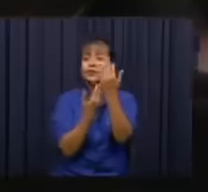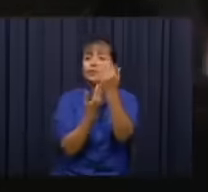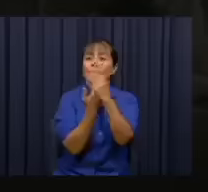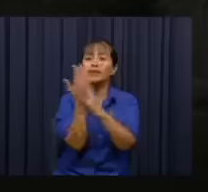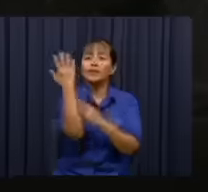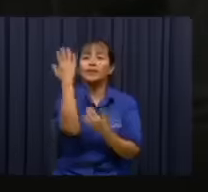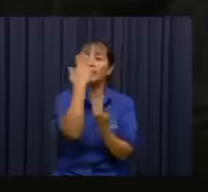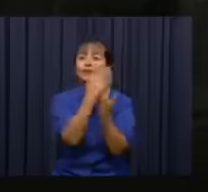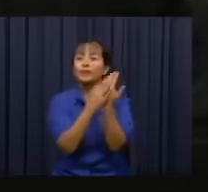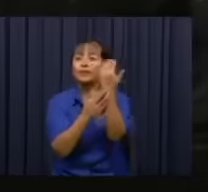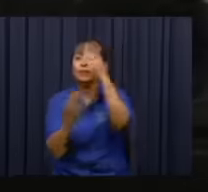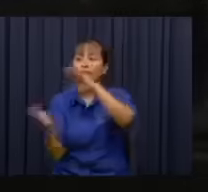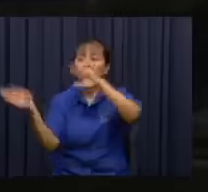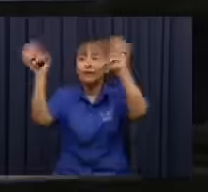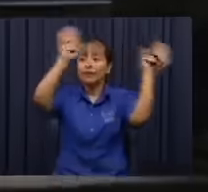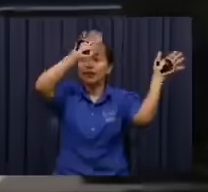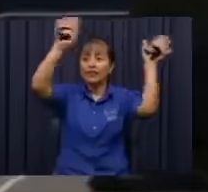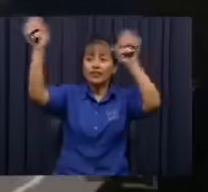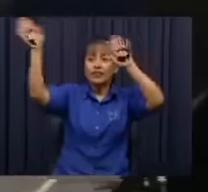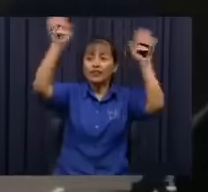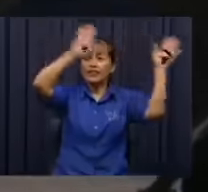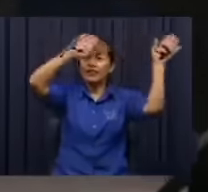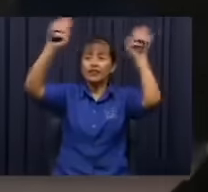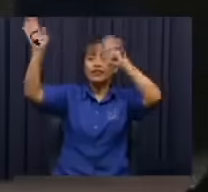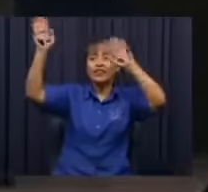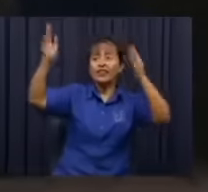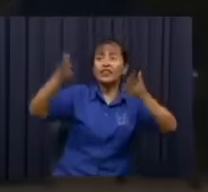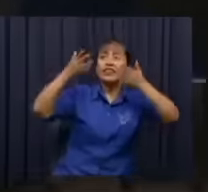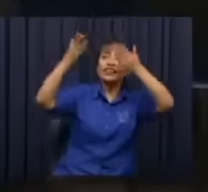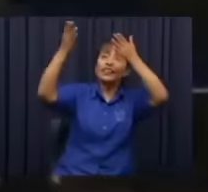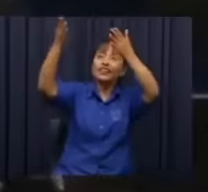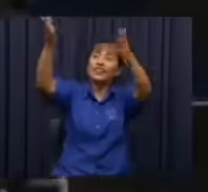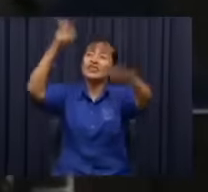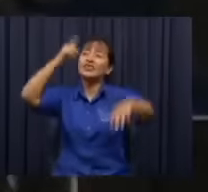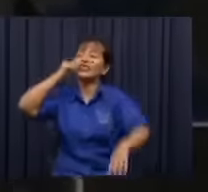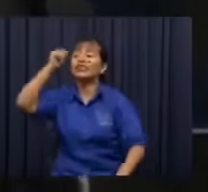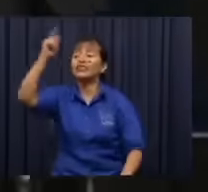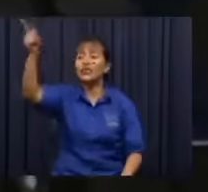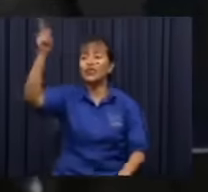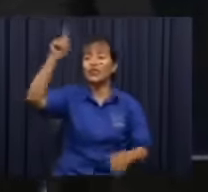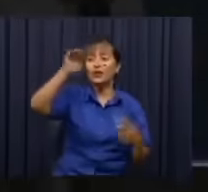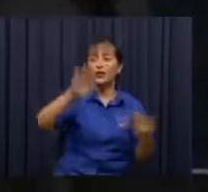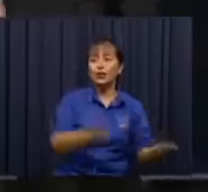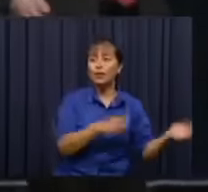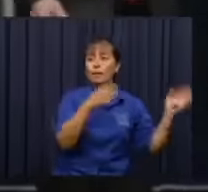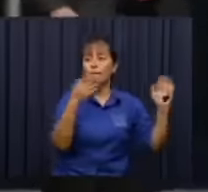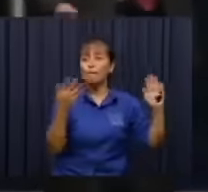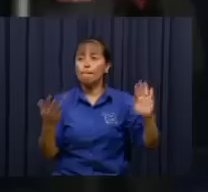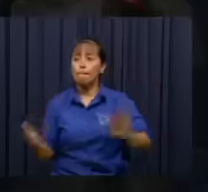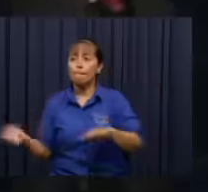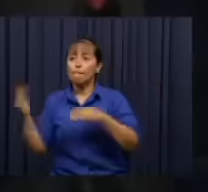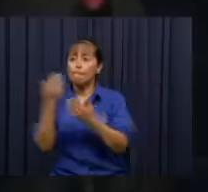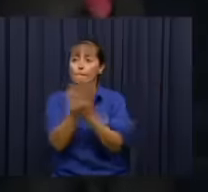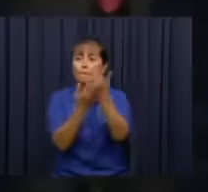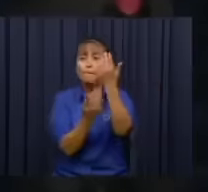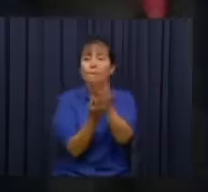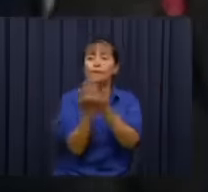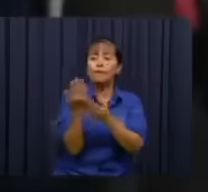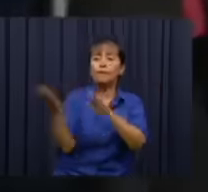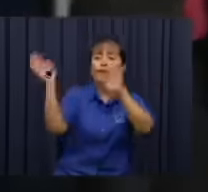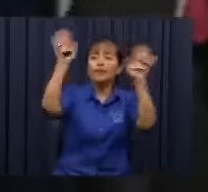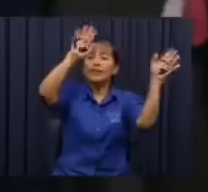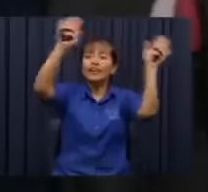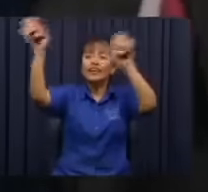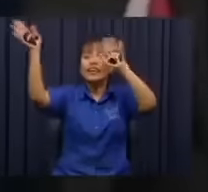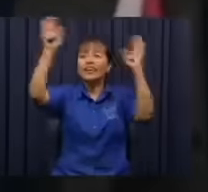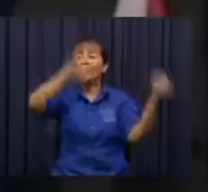Traigo mis manos llenas a ti, Señor. Dígale, traigo mis manos